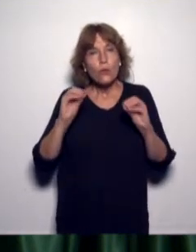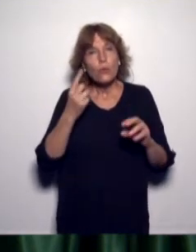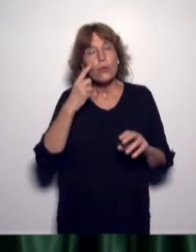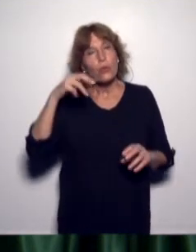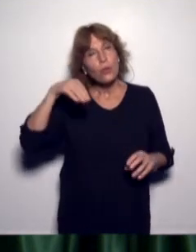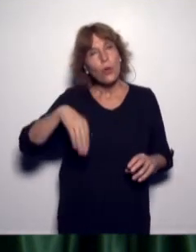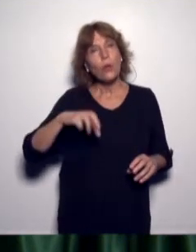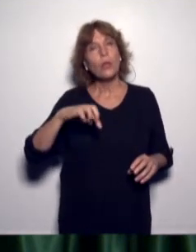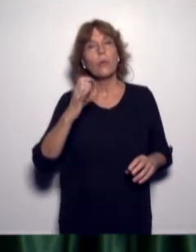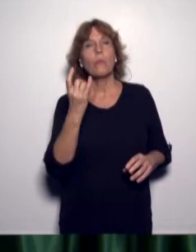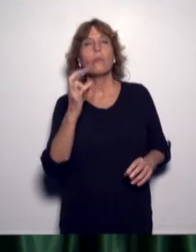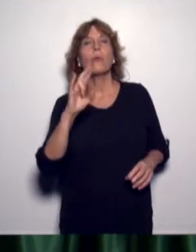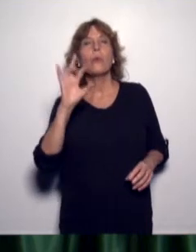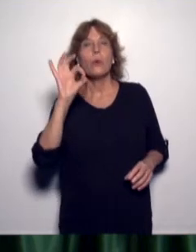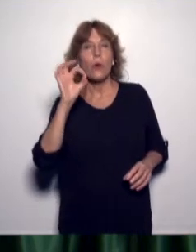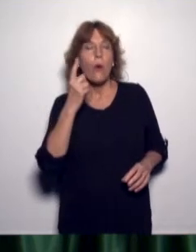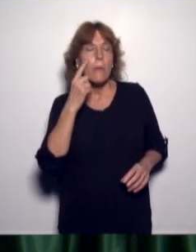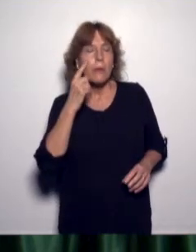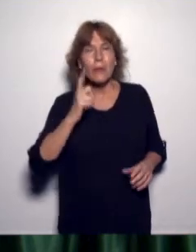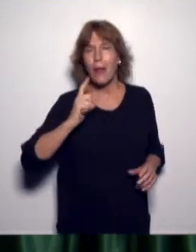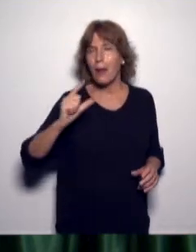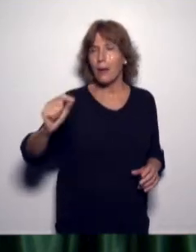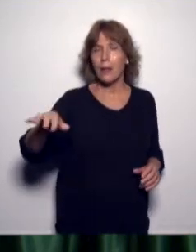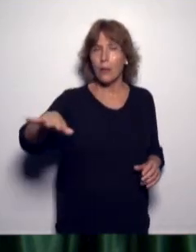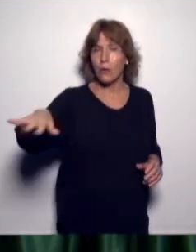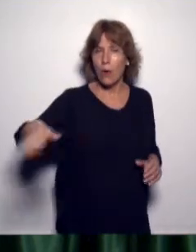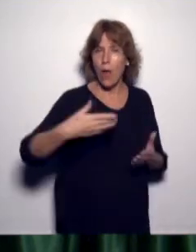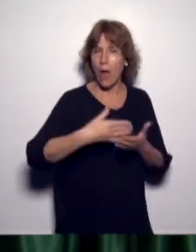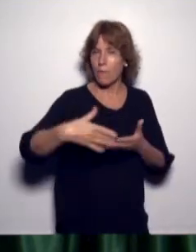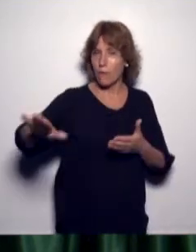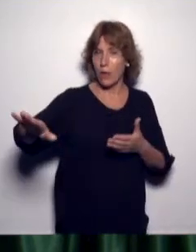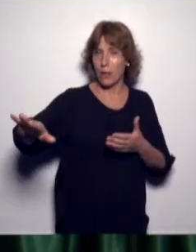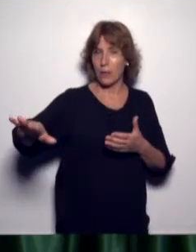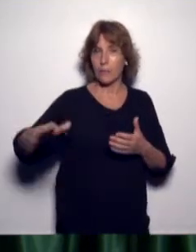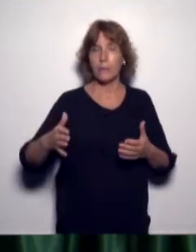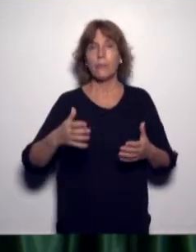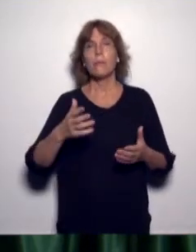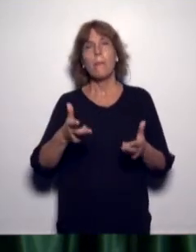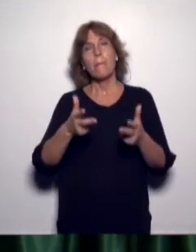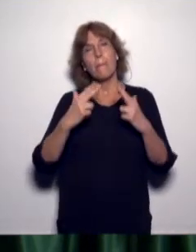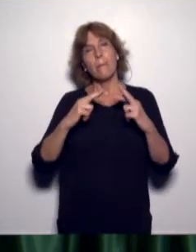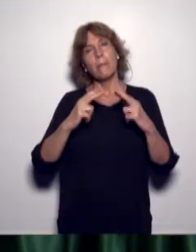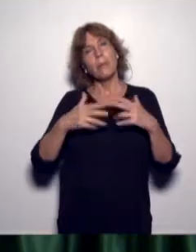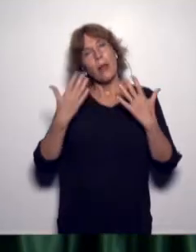apartado y su morada estará fuera del campamento. Es palabra de Dios.